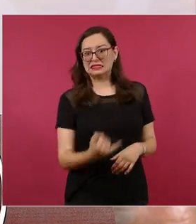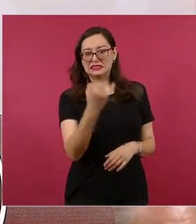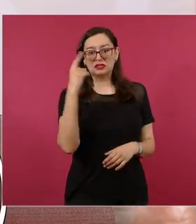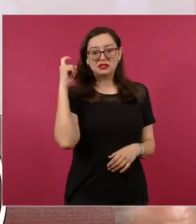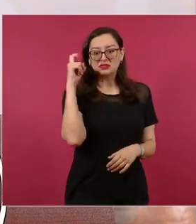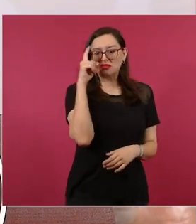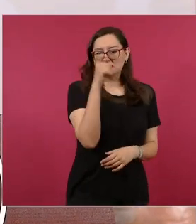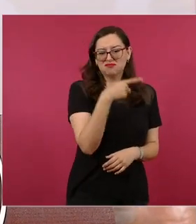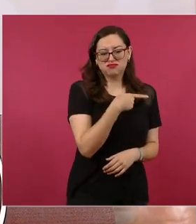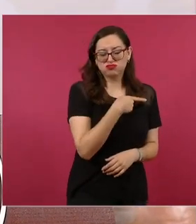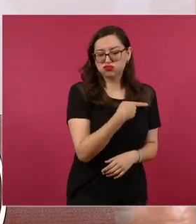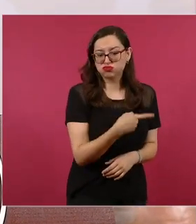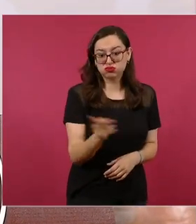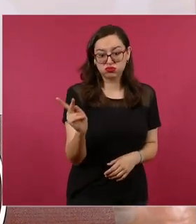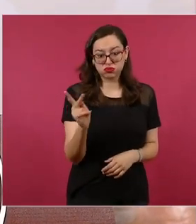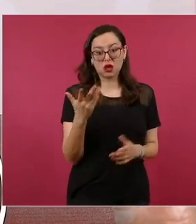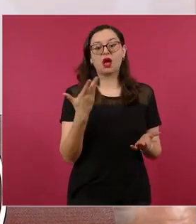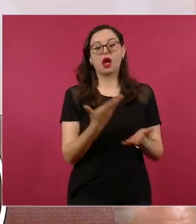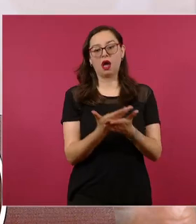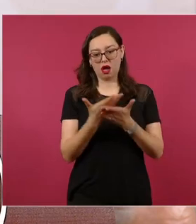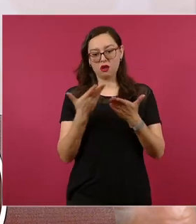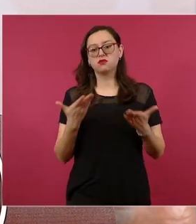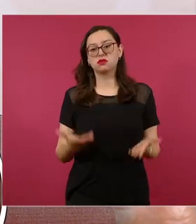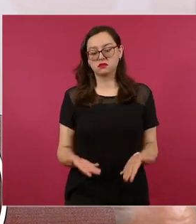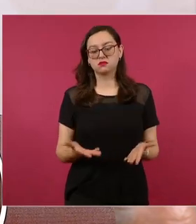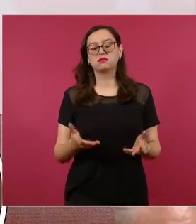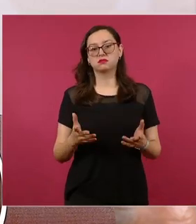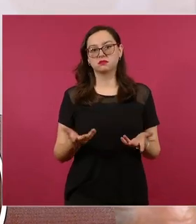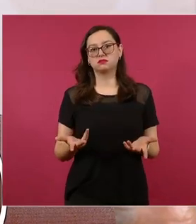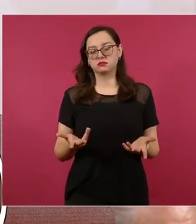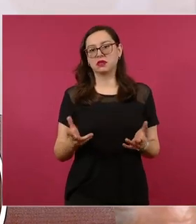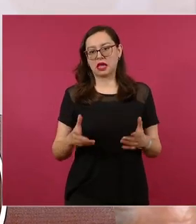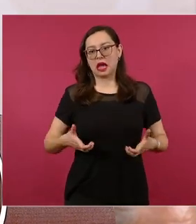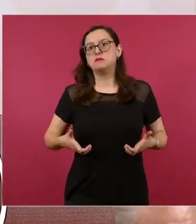Estamos trabajando para enfrentarla